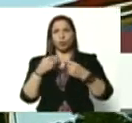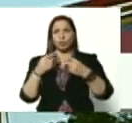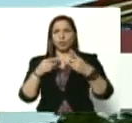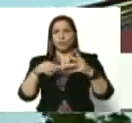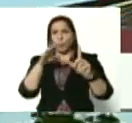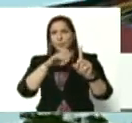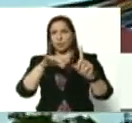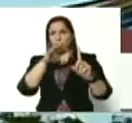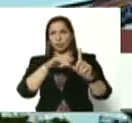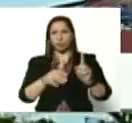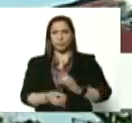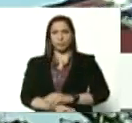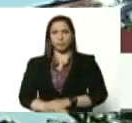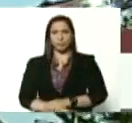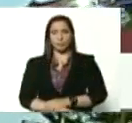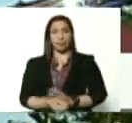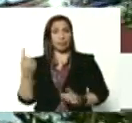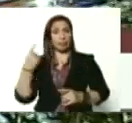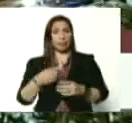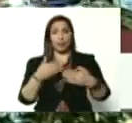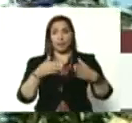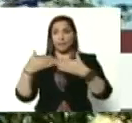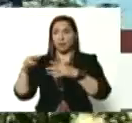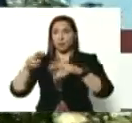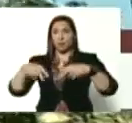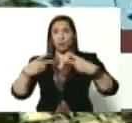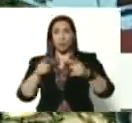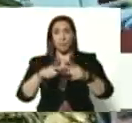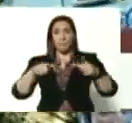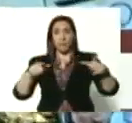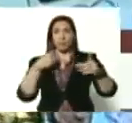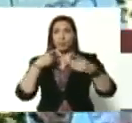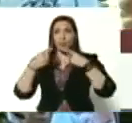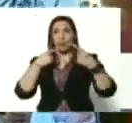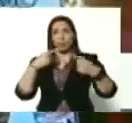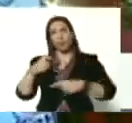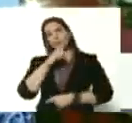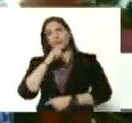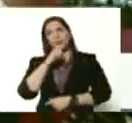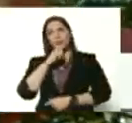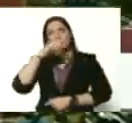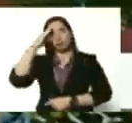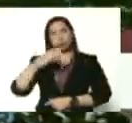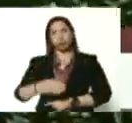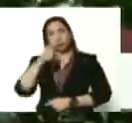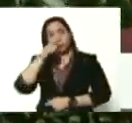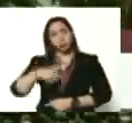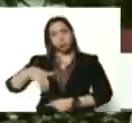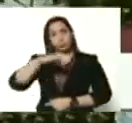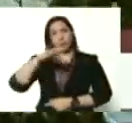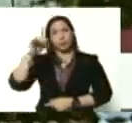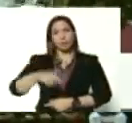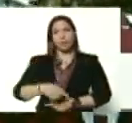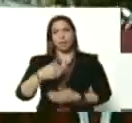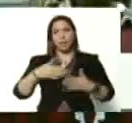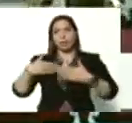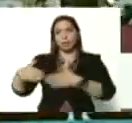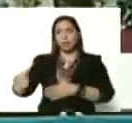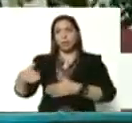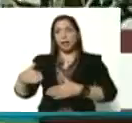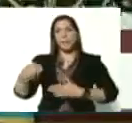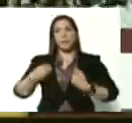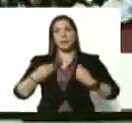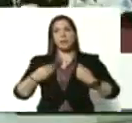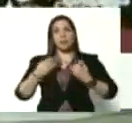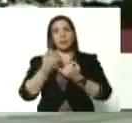manipulaciones hay que abrir allí nuevos espacios de diálogo en la complejidad de los cívico-militar garantizar la vida indígena en toda